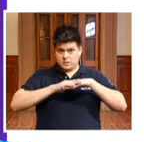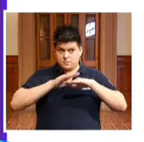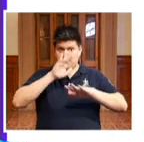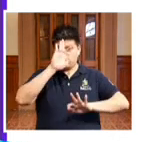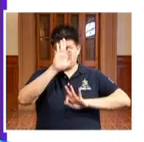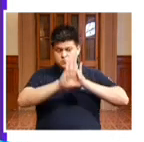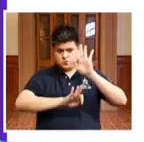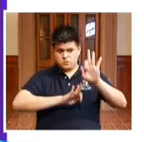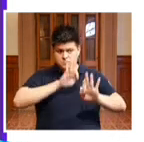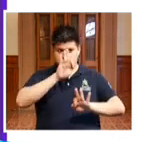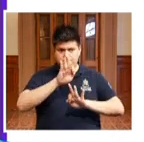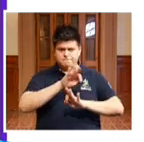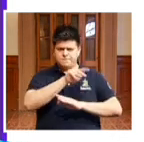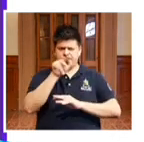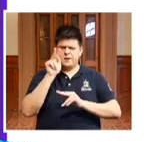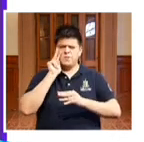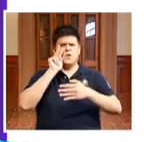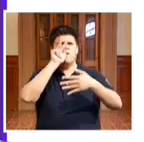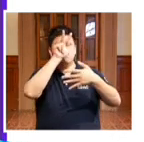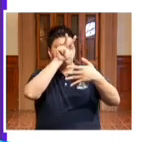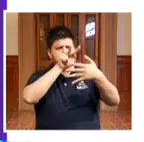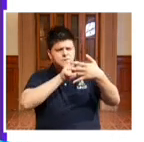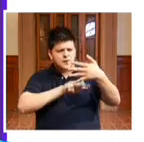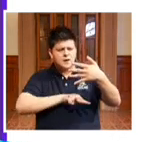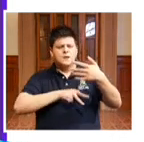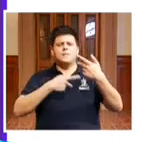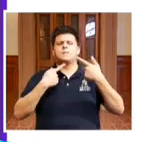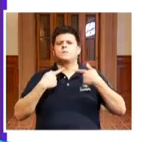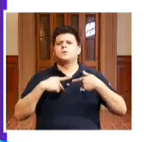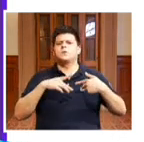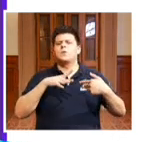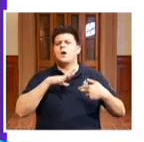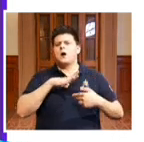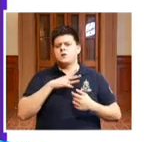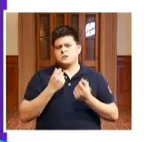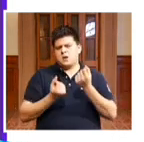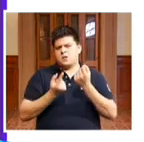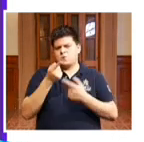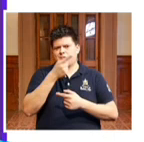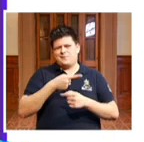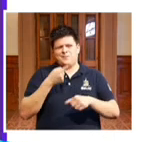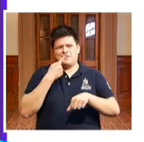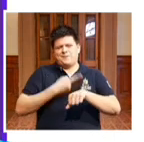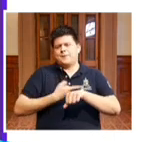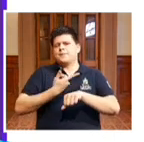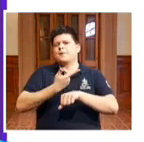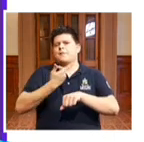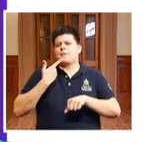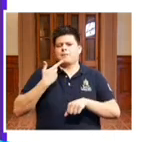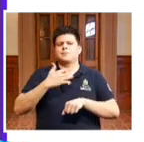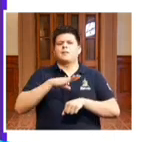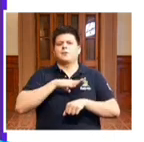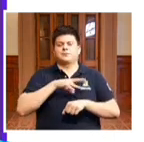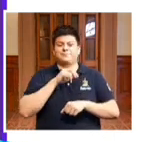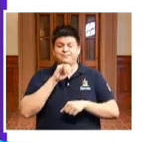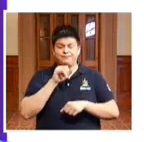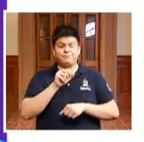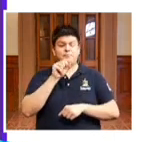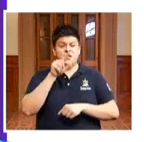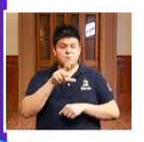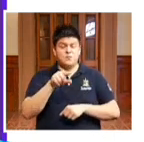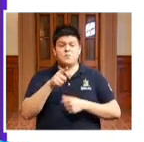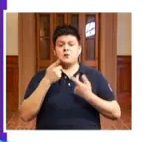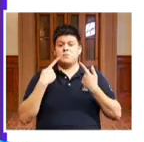viendo. Revisen ustedes que hay pacientes en su mayoría que tienen comorbilidades, pero también sigue